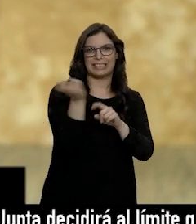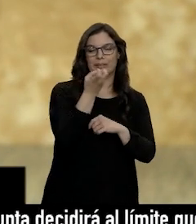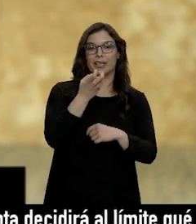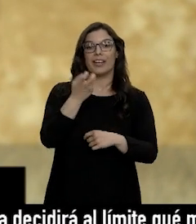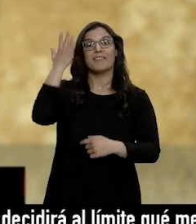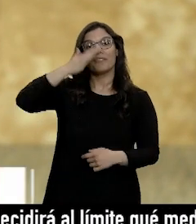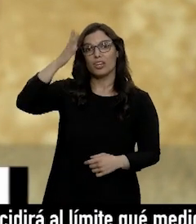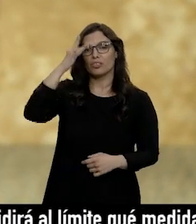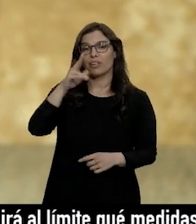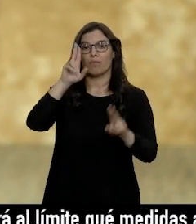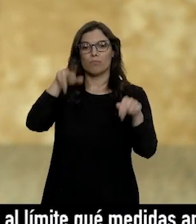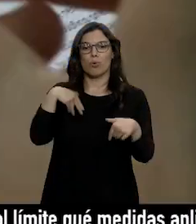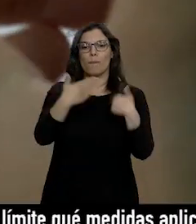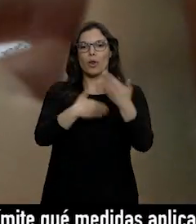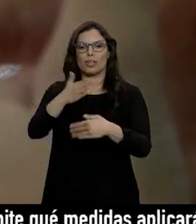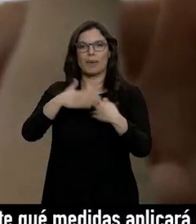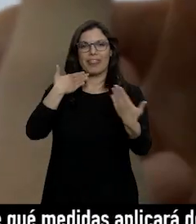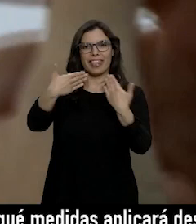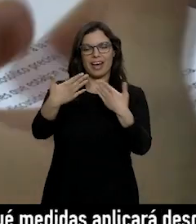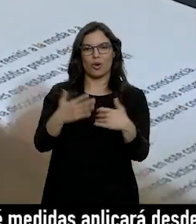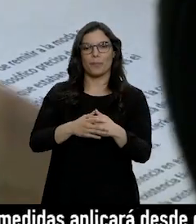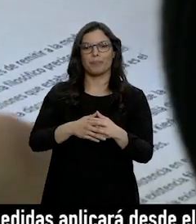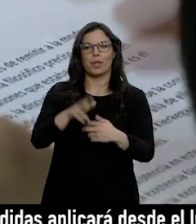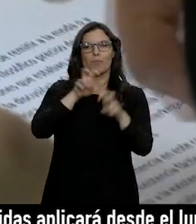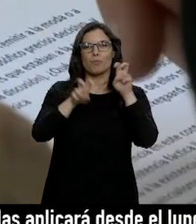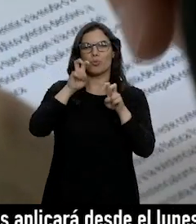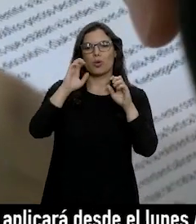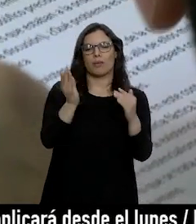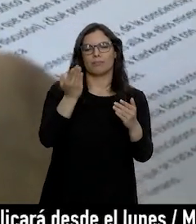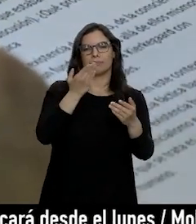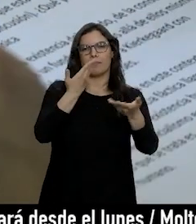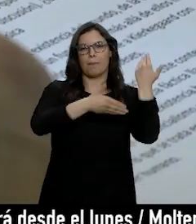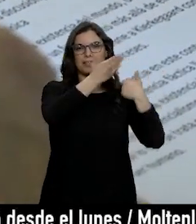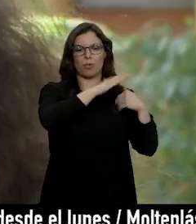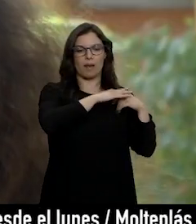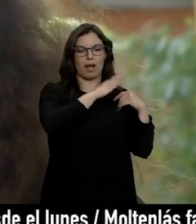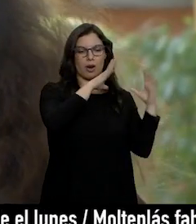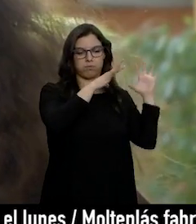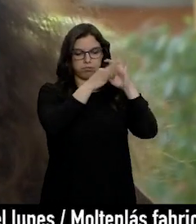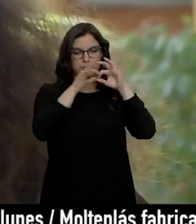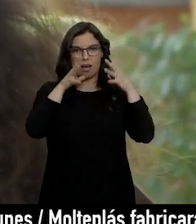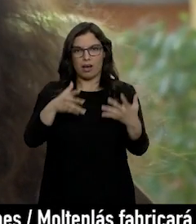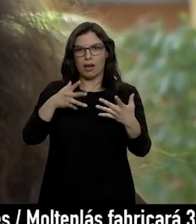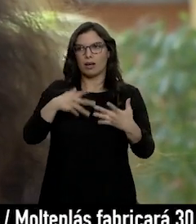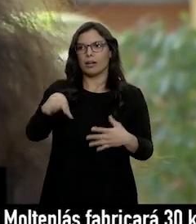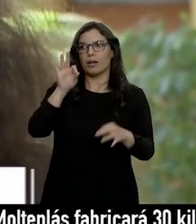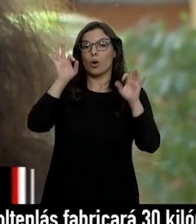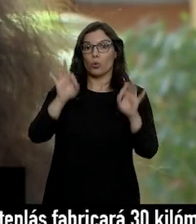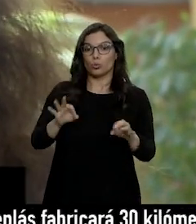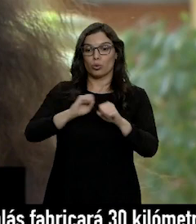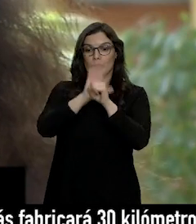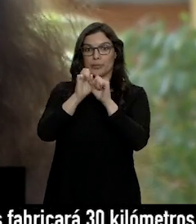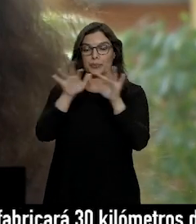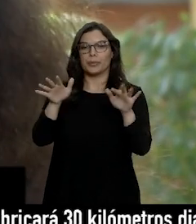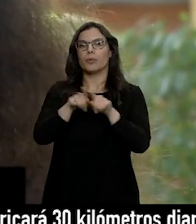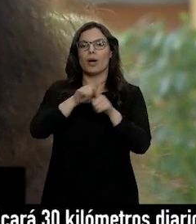la filosofía es un proceso de diálogo, ¿no? Y acuden al pasado para entender el presente. Al principio de la pandemia estábamos dando justo el contrato social,